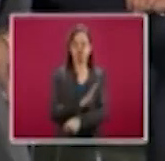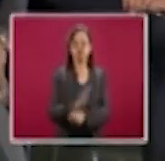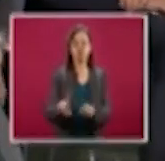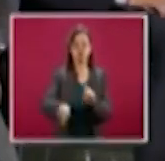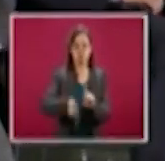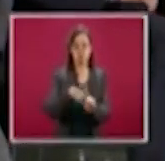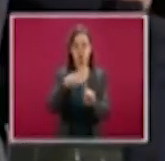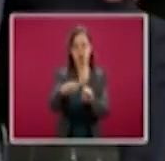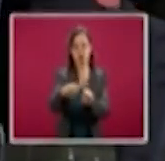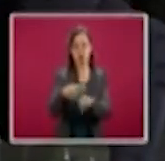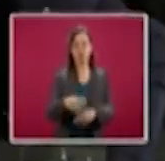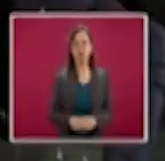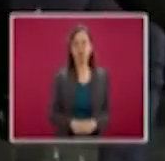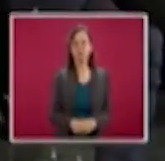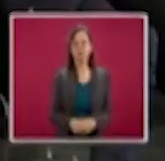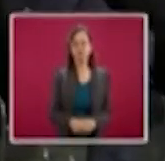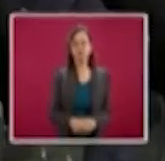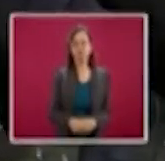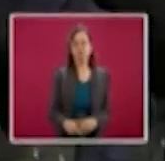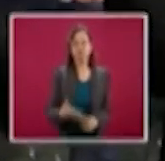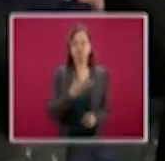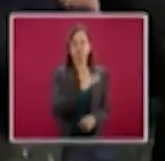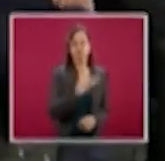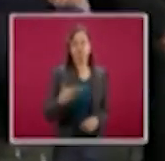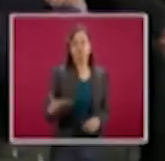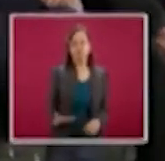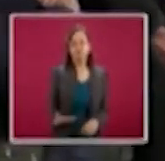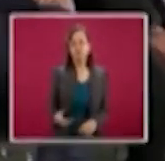de diciembre del 18 ha sido diario